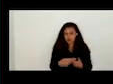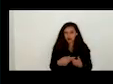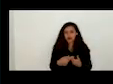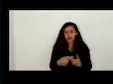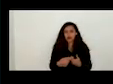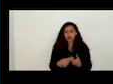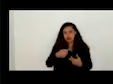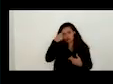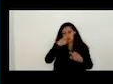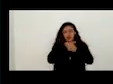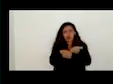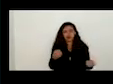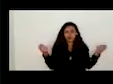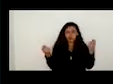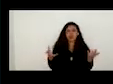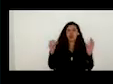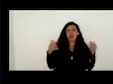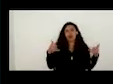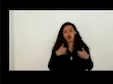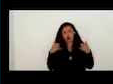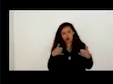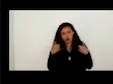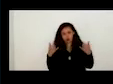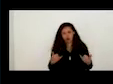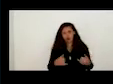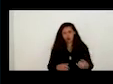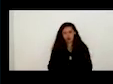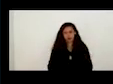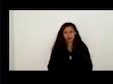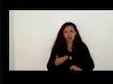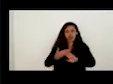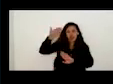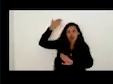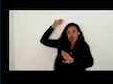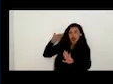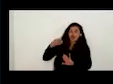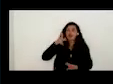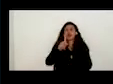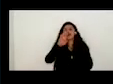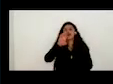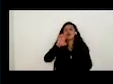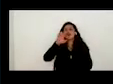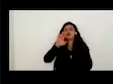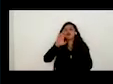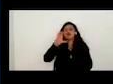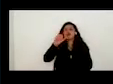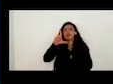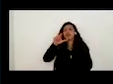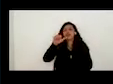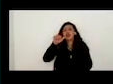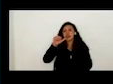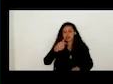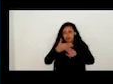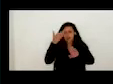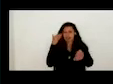los pequeñines o de los adolescentes. Antes se usaban las percentilas, como la que tenemos aquí, en la cual